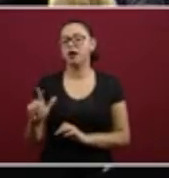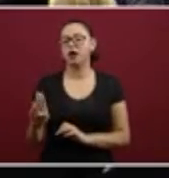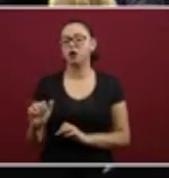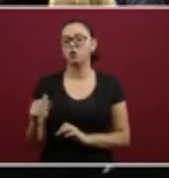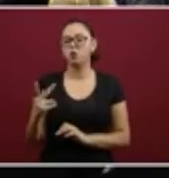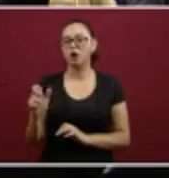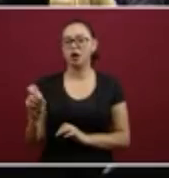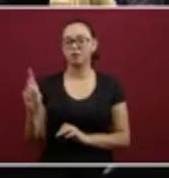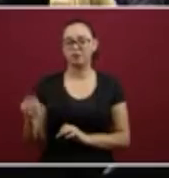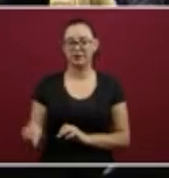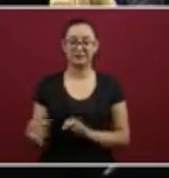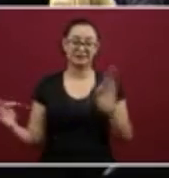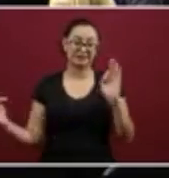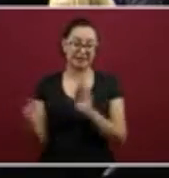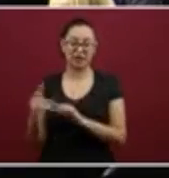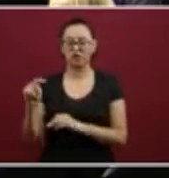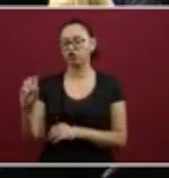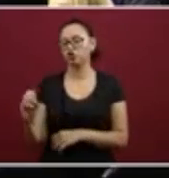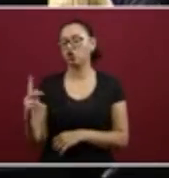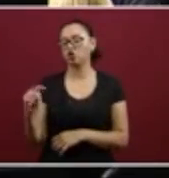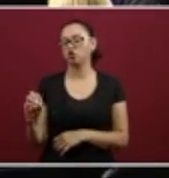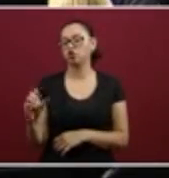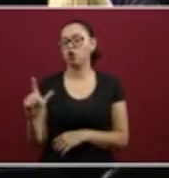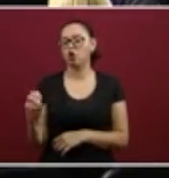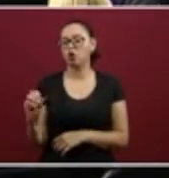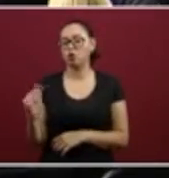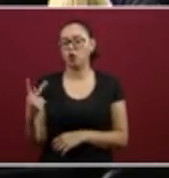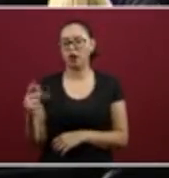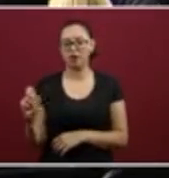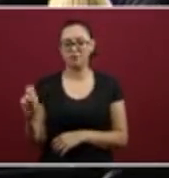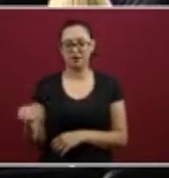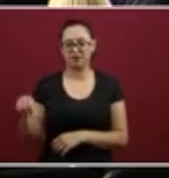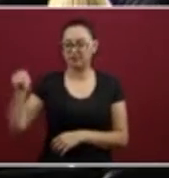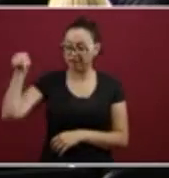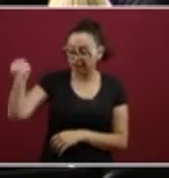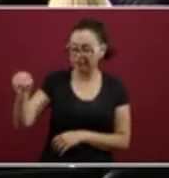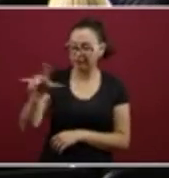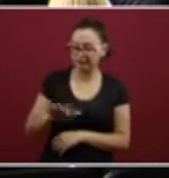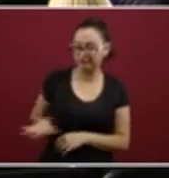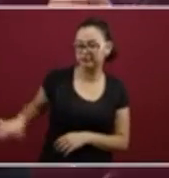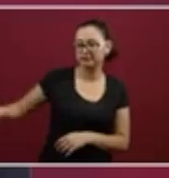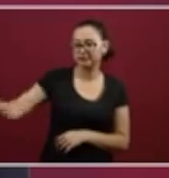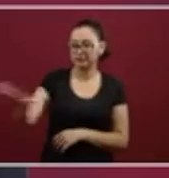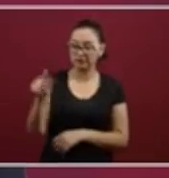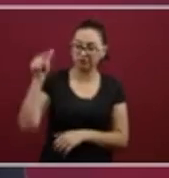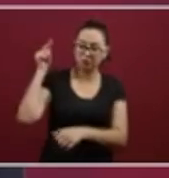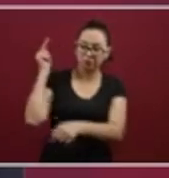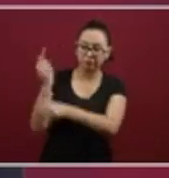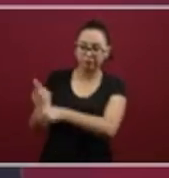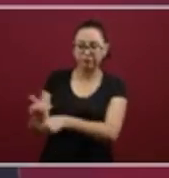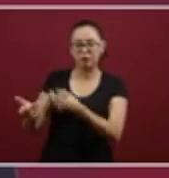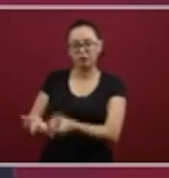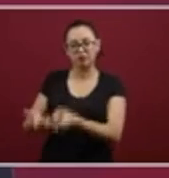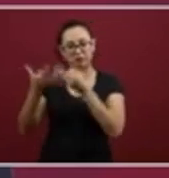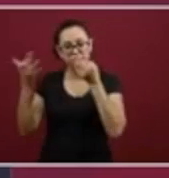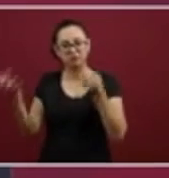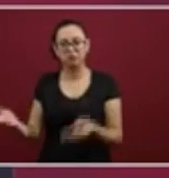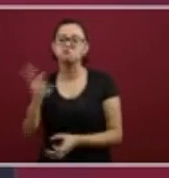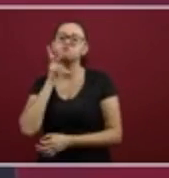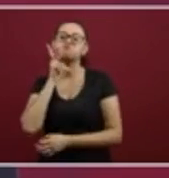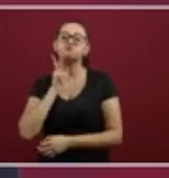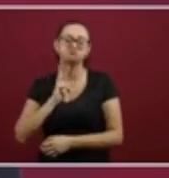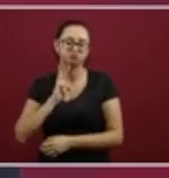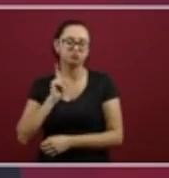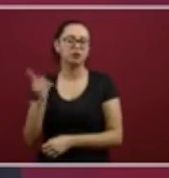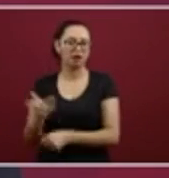cuenca del Papaloapan, donde está este campo, este yacimiento